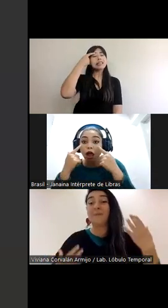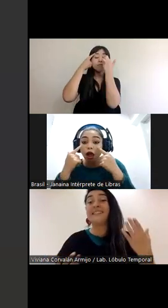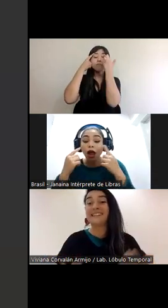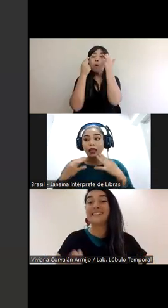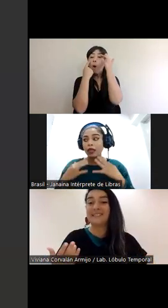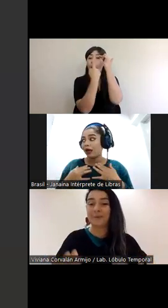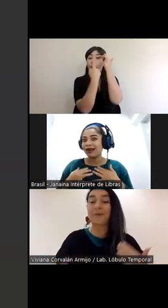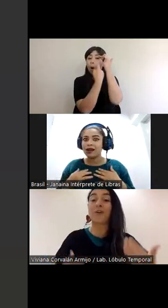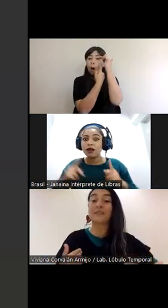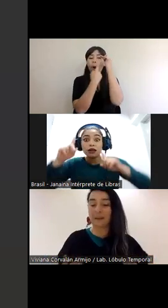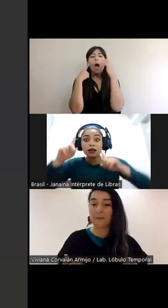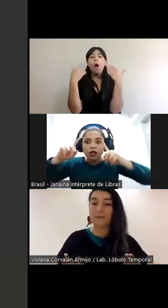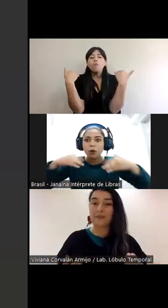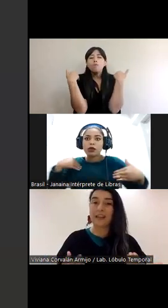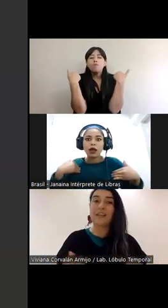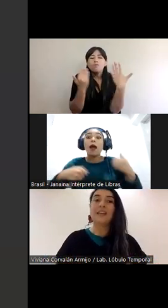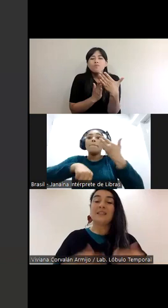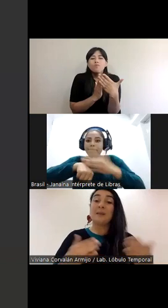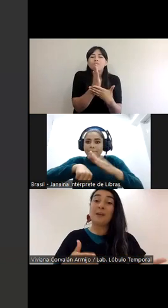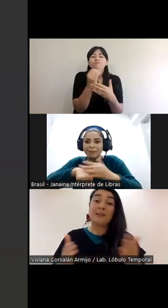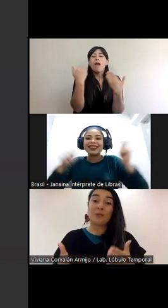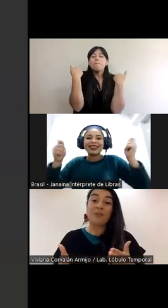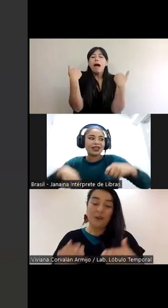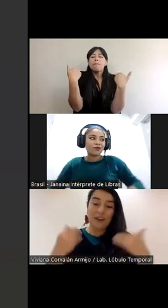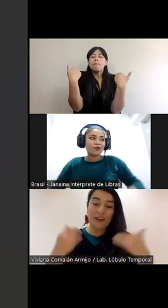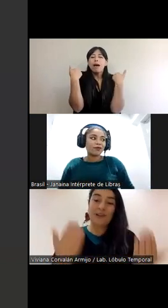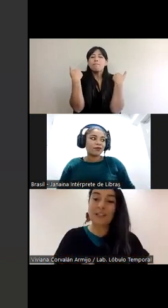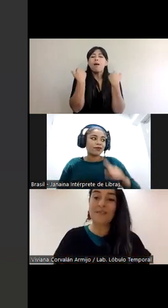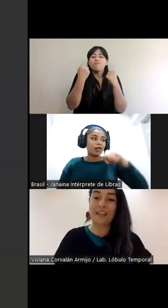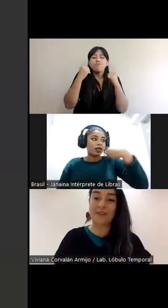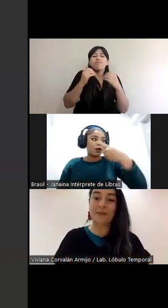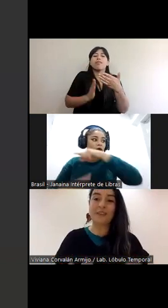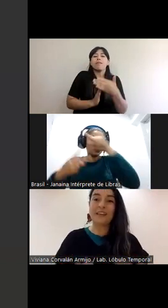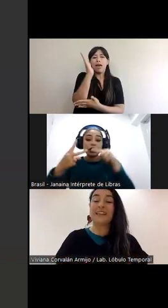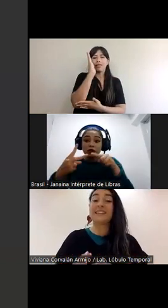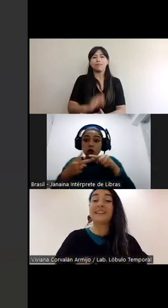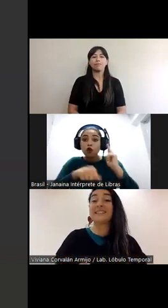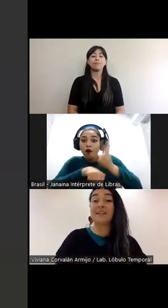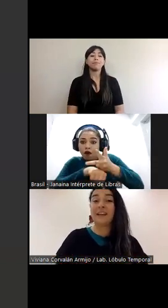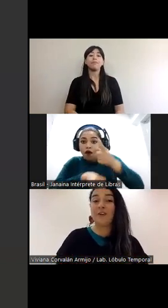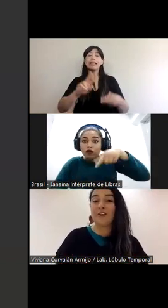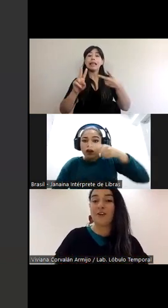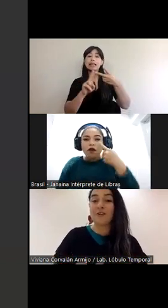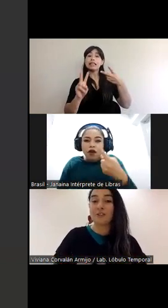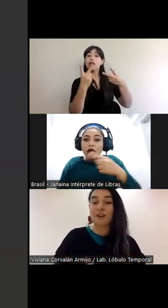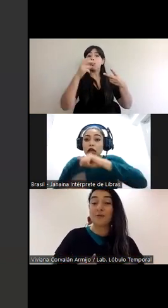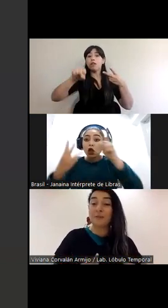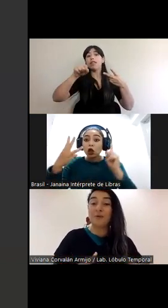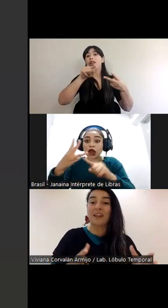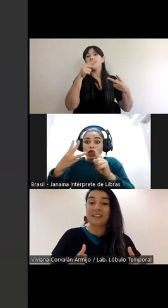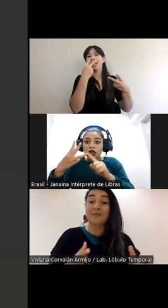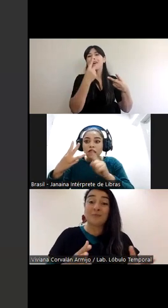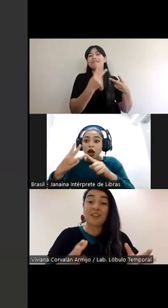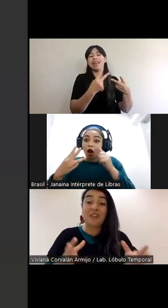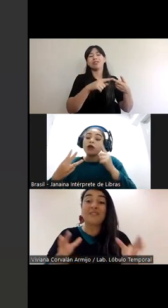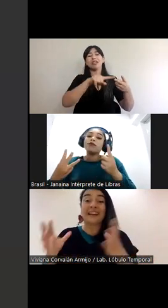es una especie de ejercicio para comenzar, ¿ya? Después el segundo video es el que ustedes vieron, y el tercer video nosotros le pusimos que